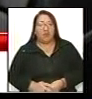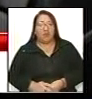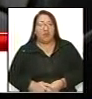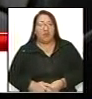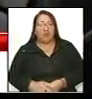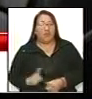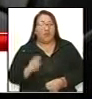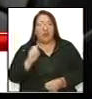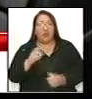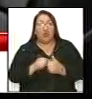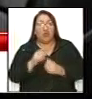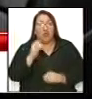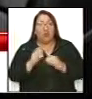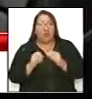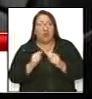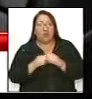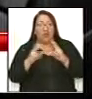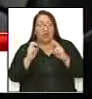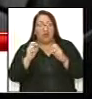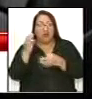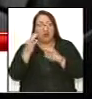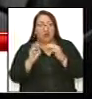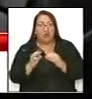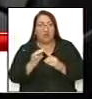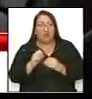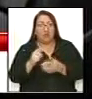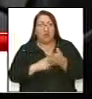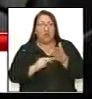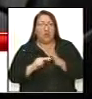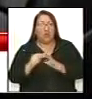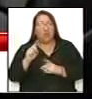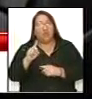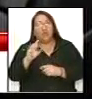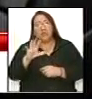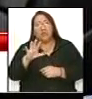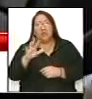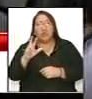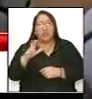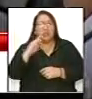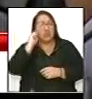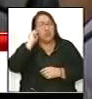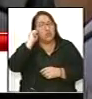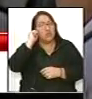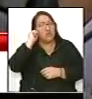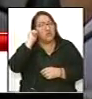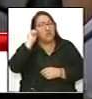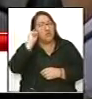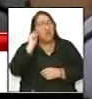a la modificación con los términos contables, ¿no? Que es el 153